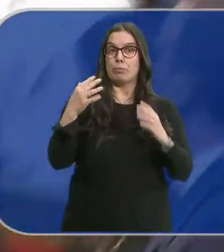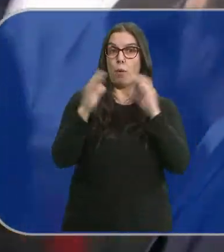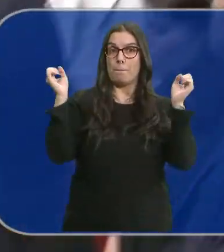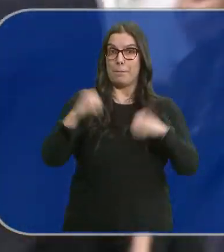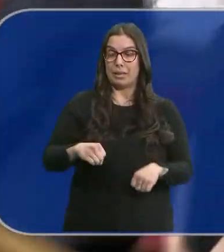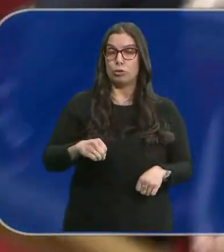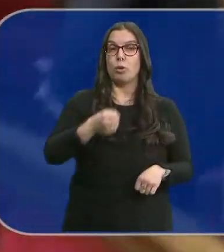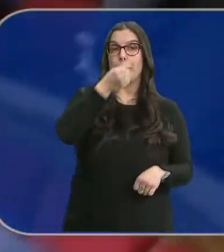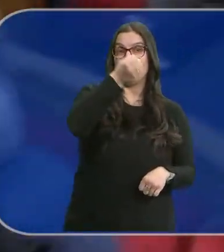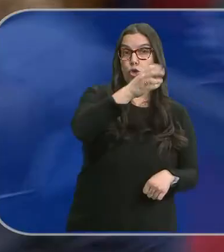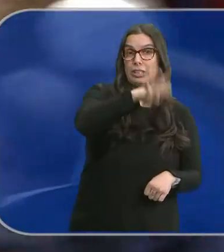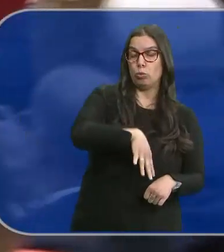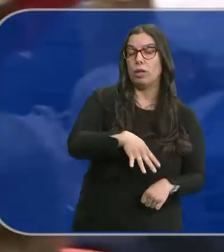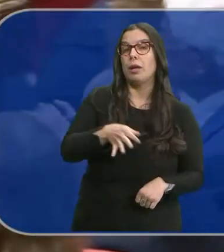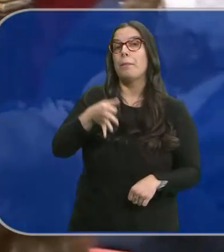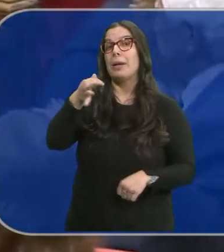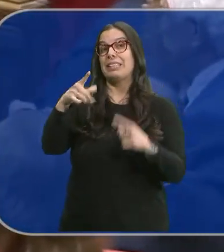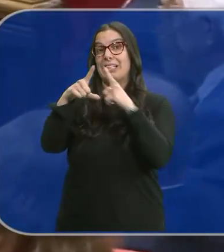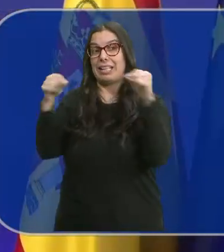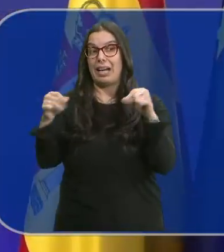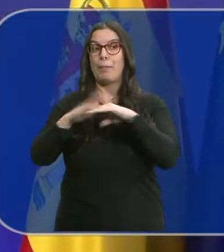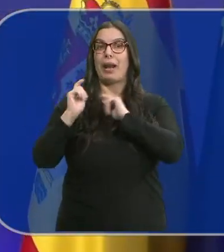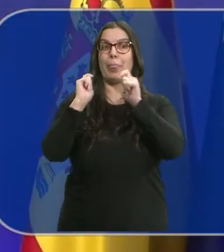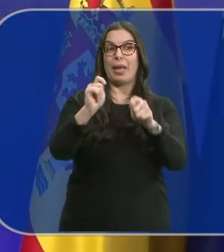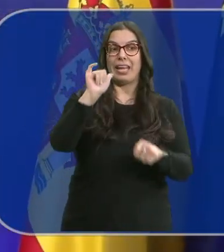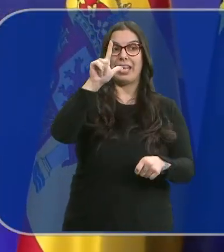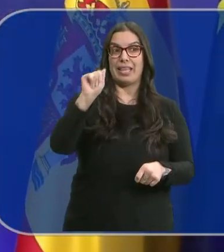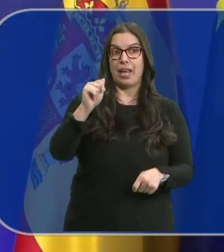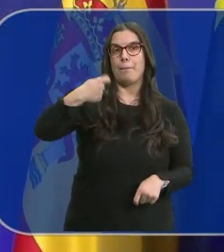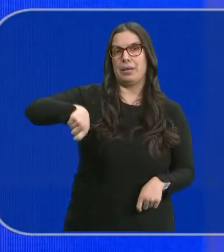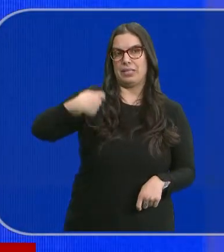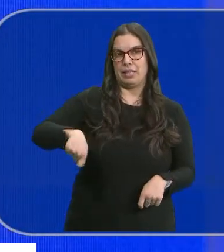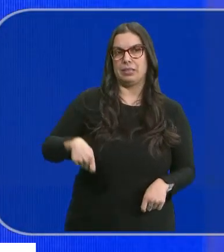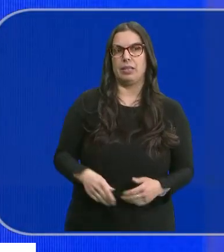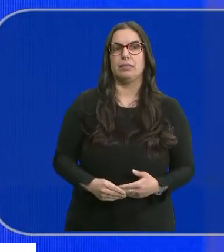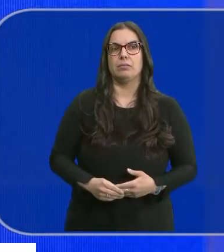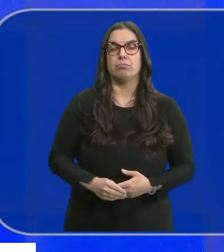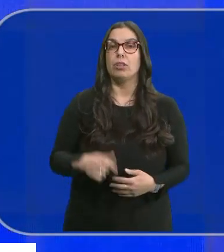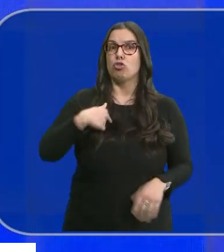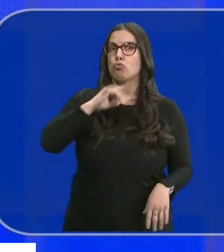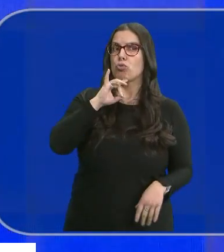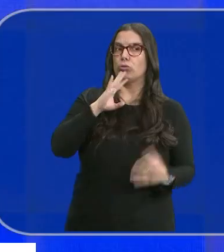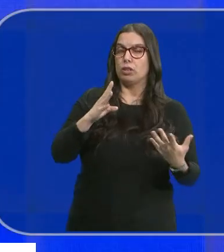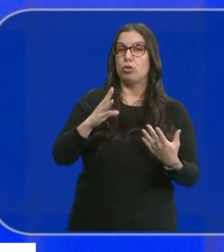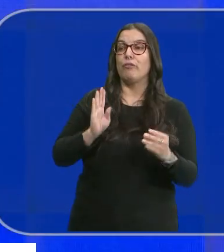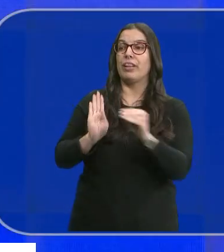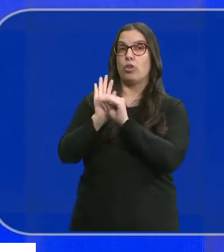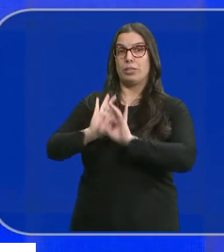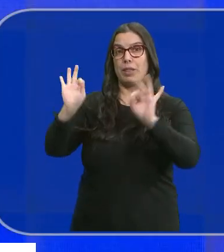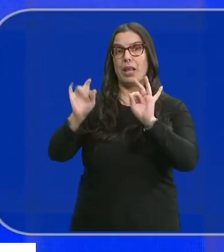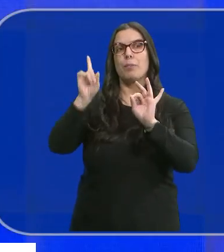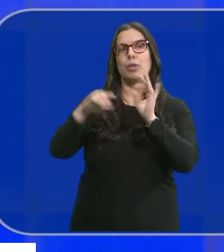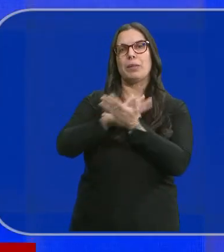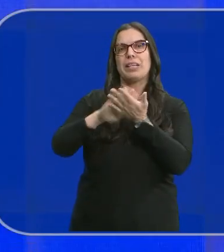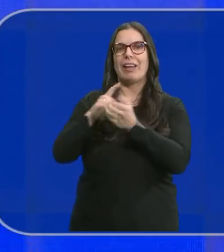pacto de PSC y Esquerra Republicana para la investidura de Salvador Illa que saludaba Moncloa. Estoy muy contento. Además de la financiación singular, se habla